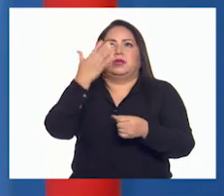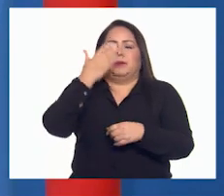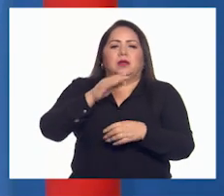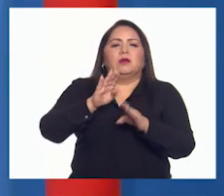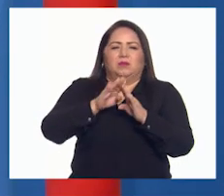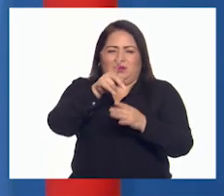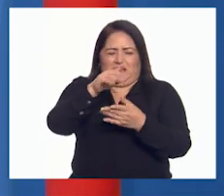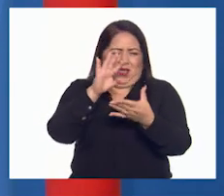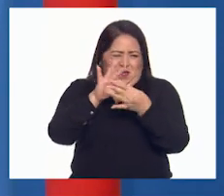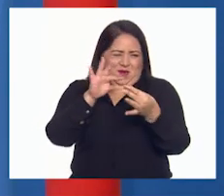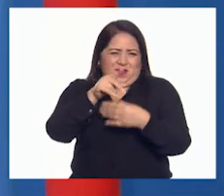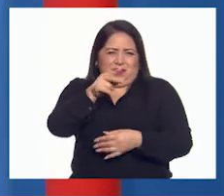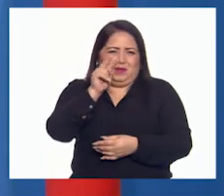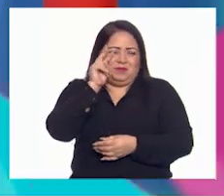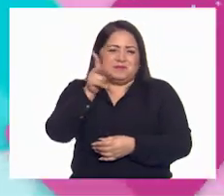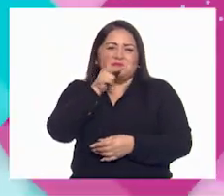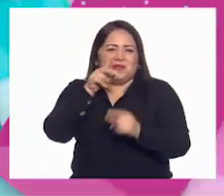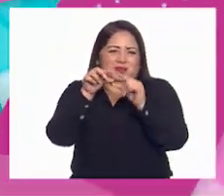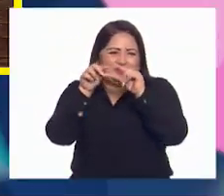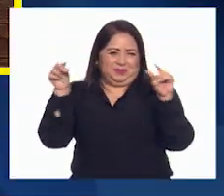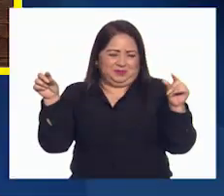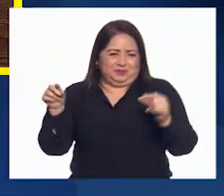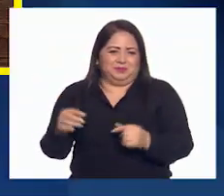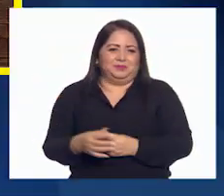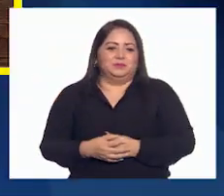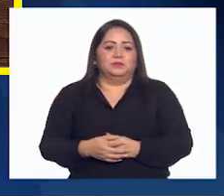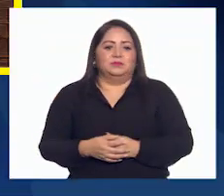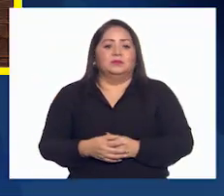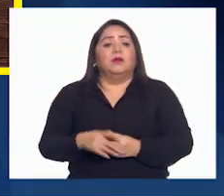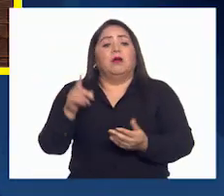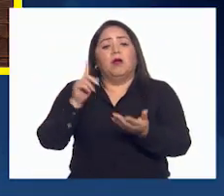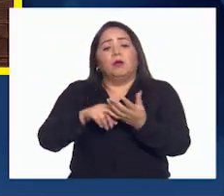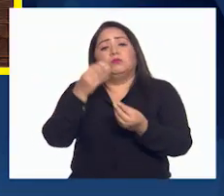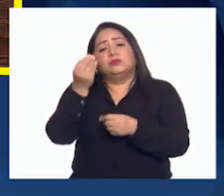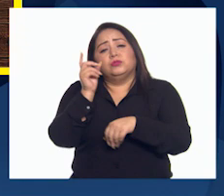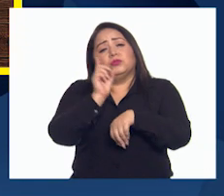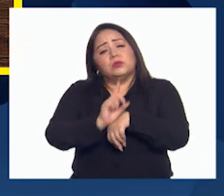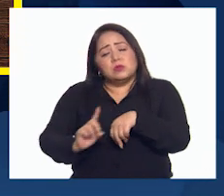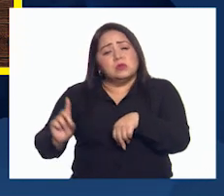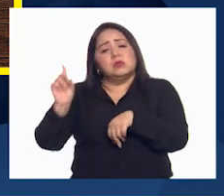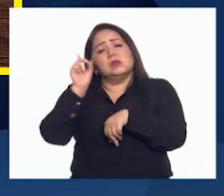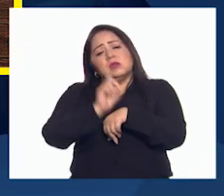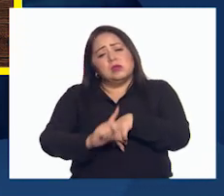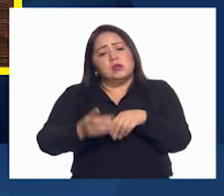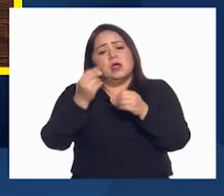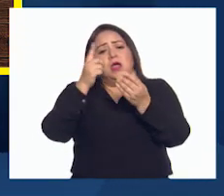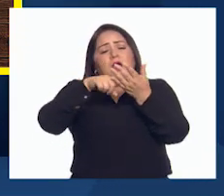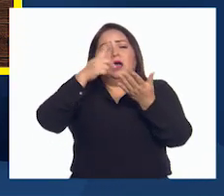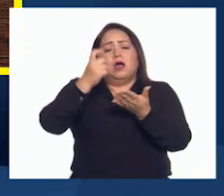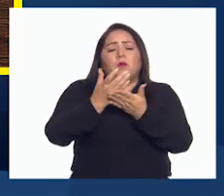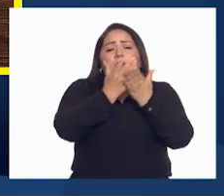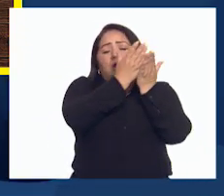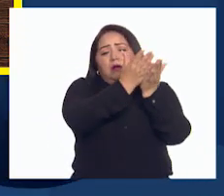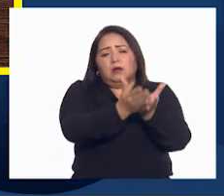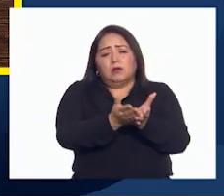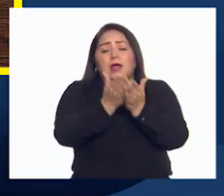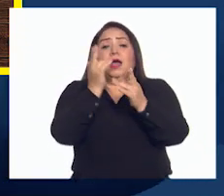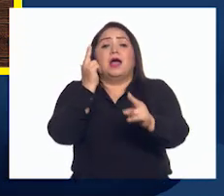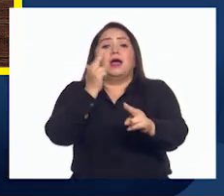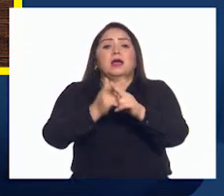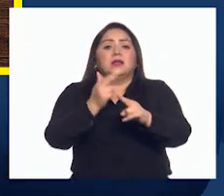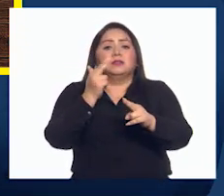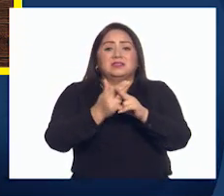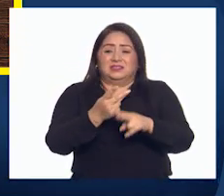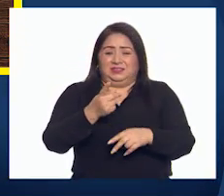situación, les compartimos este fragmento. Y anduvo muchos días por el grande mar océano, hasta tanto que